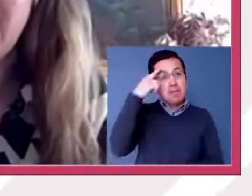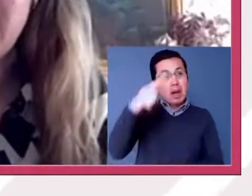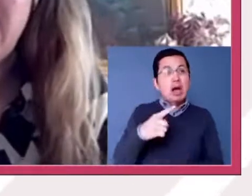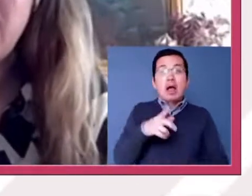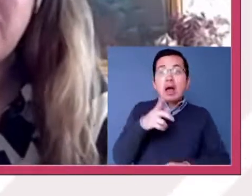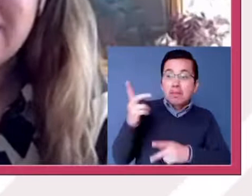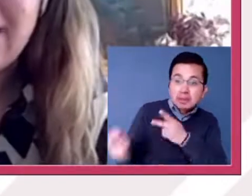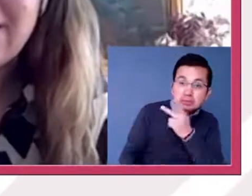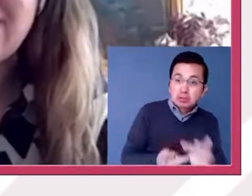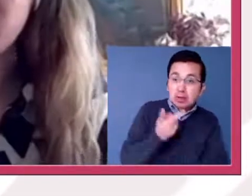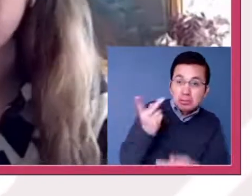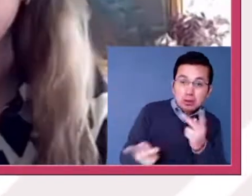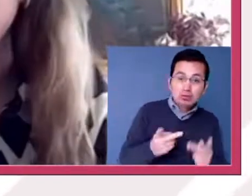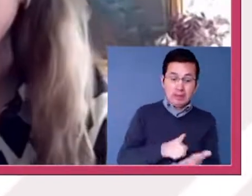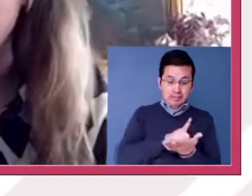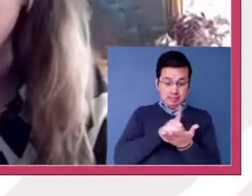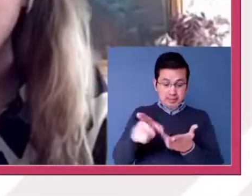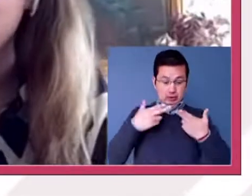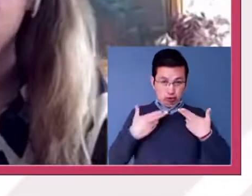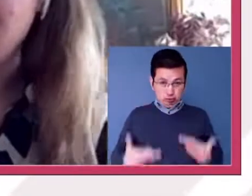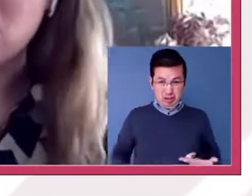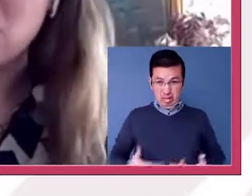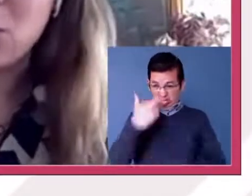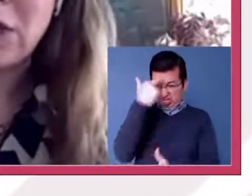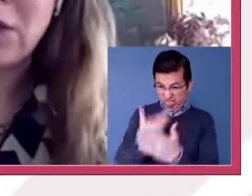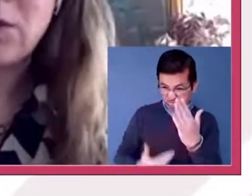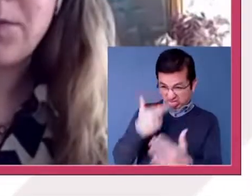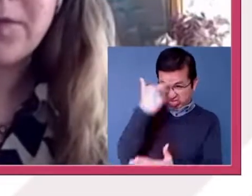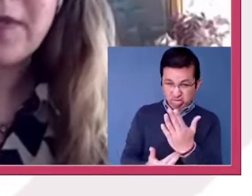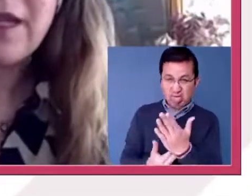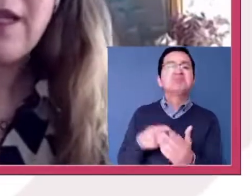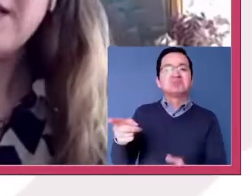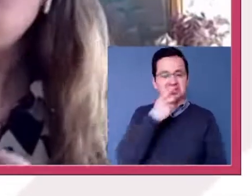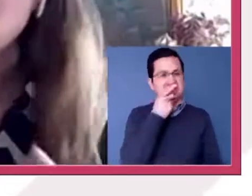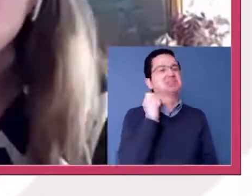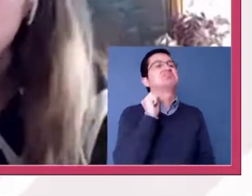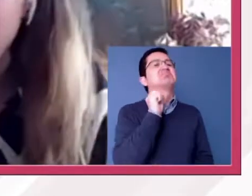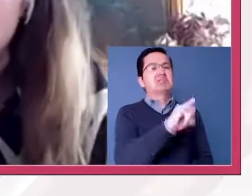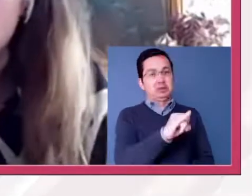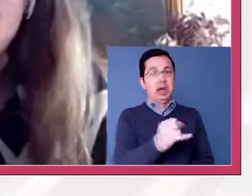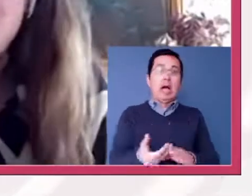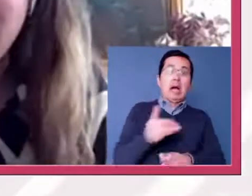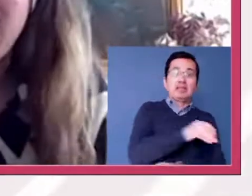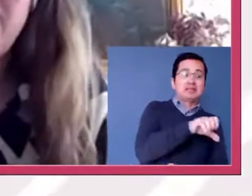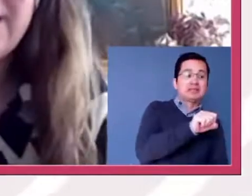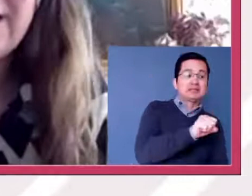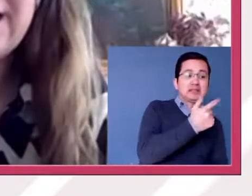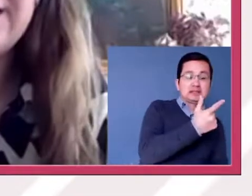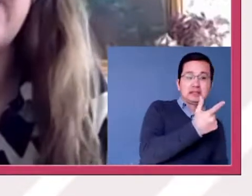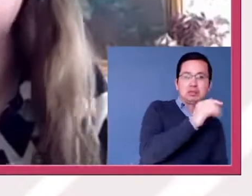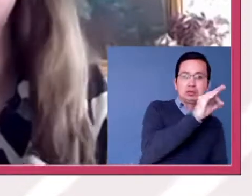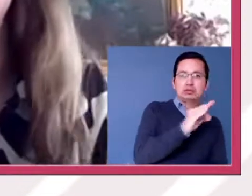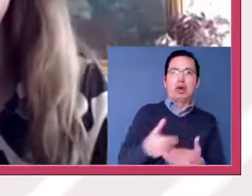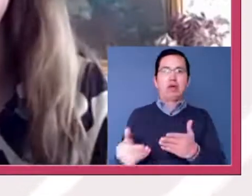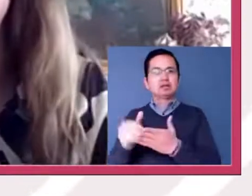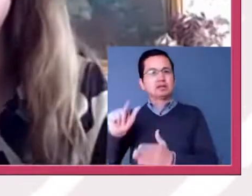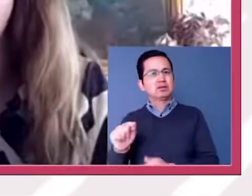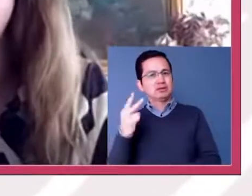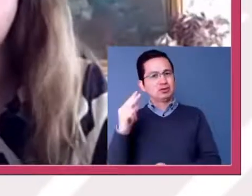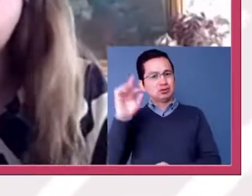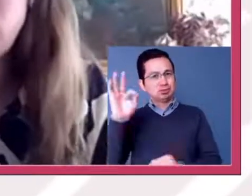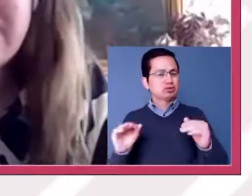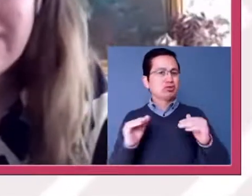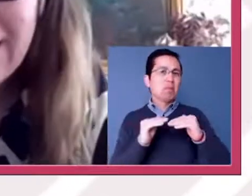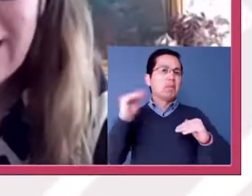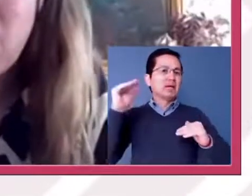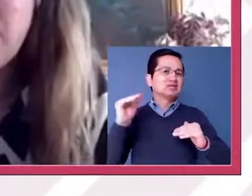o nada al pasar del 77 al 72%. Estos resultados nos encaminan hacia la urgente necesidad